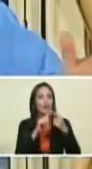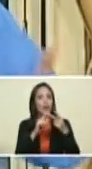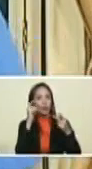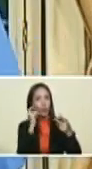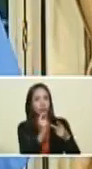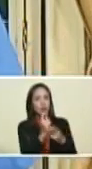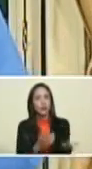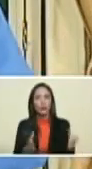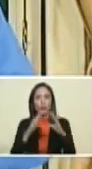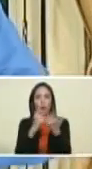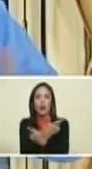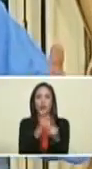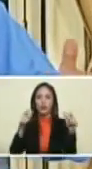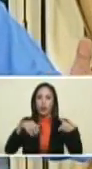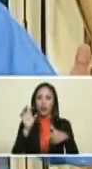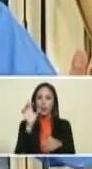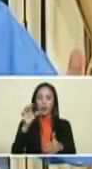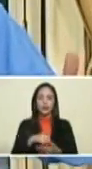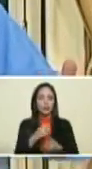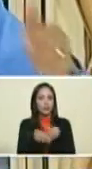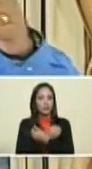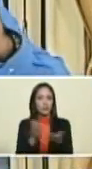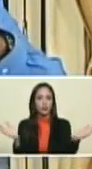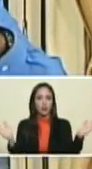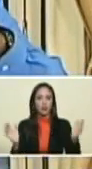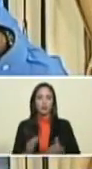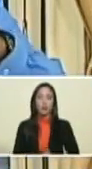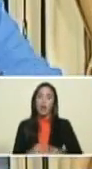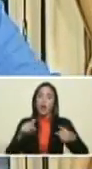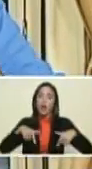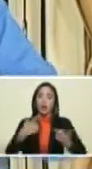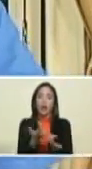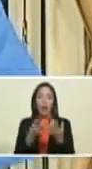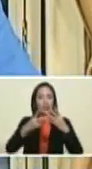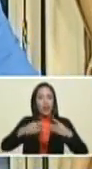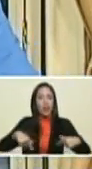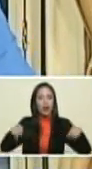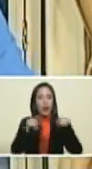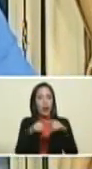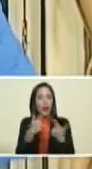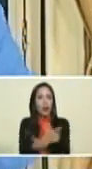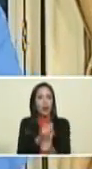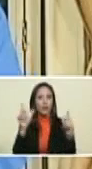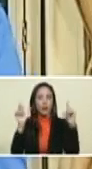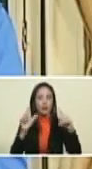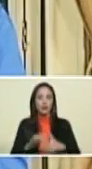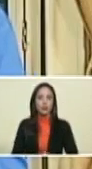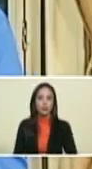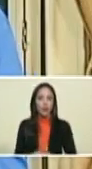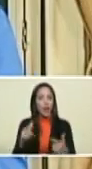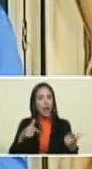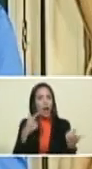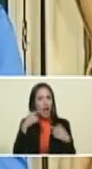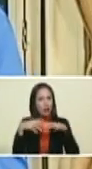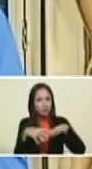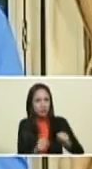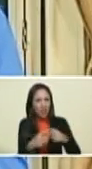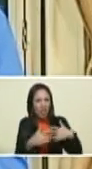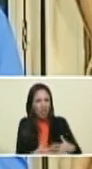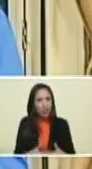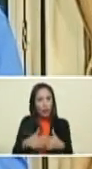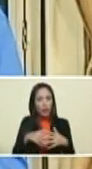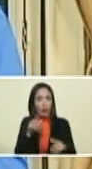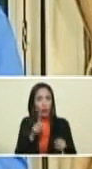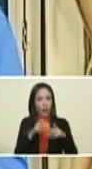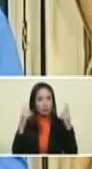tierra y de esta patria grande, que es la tierra de los libertadores. Y es lo que las oligarquías que hacen la